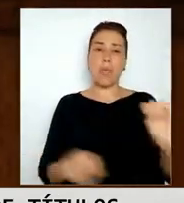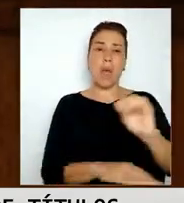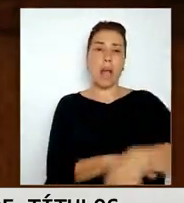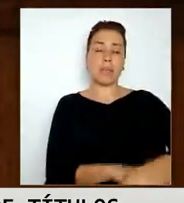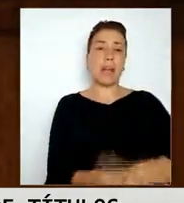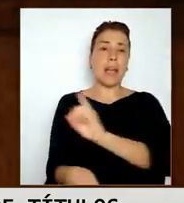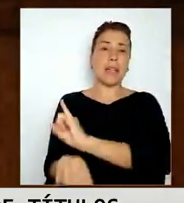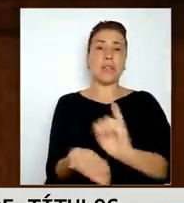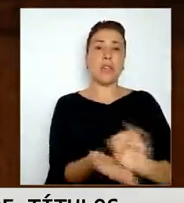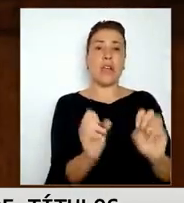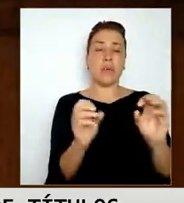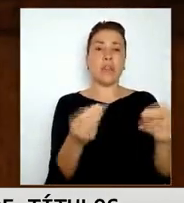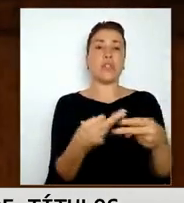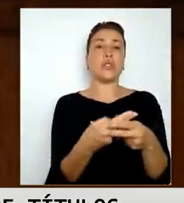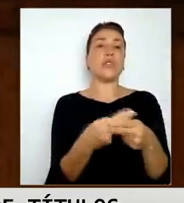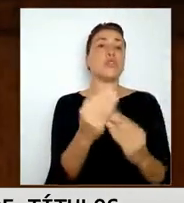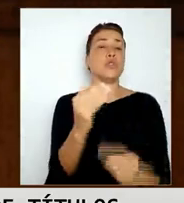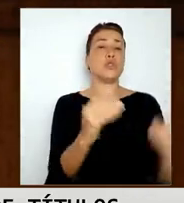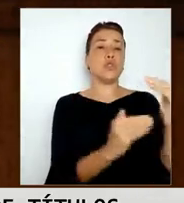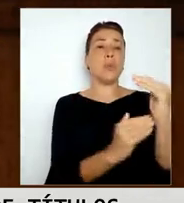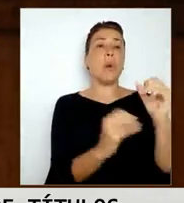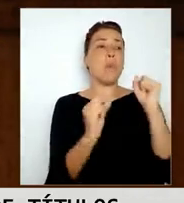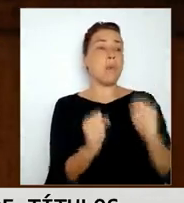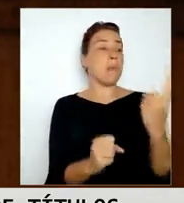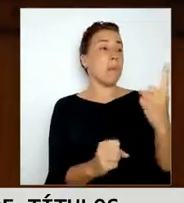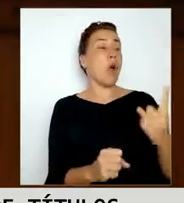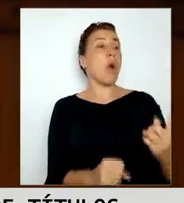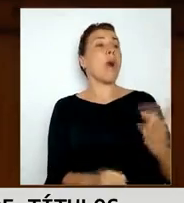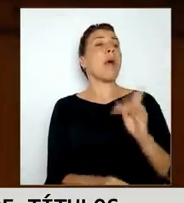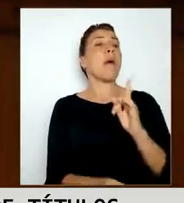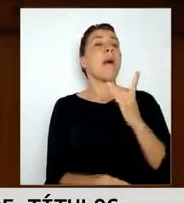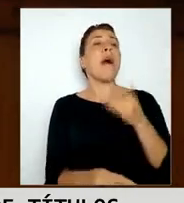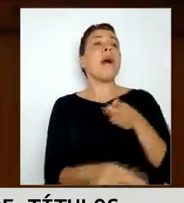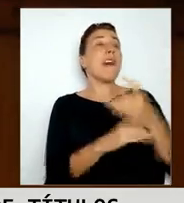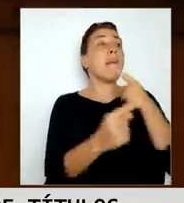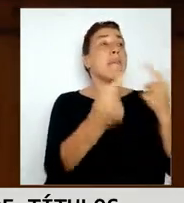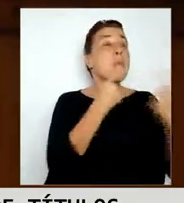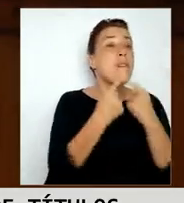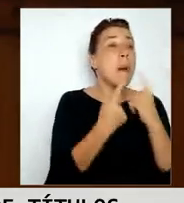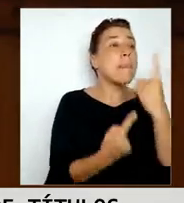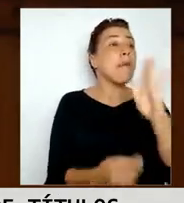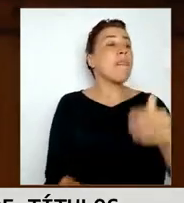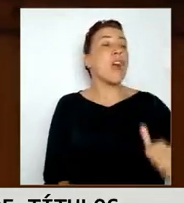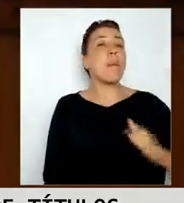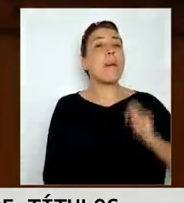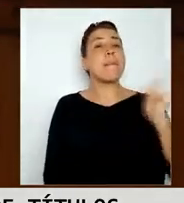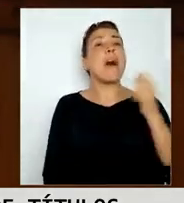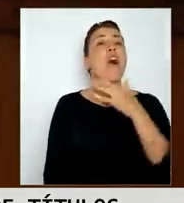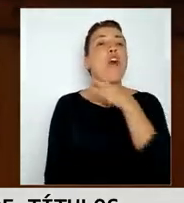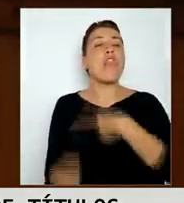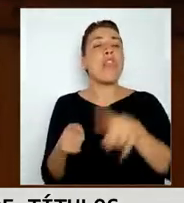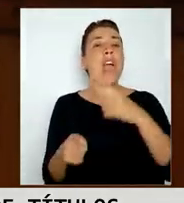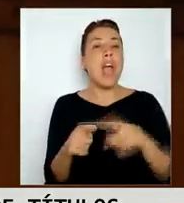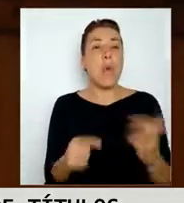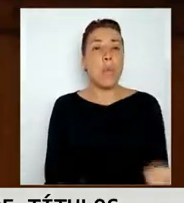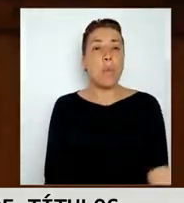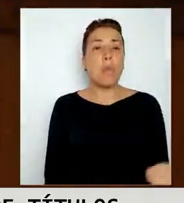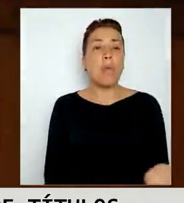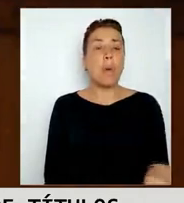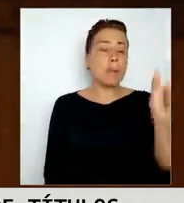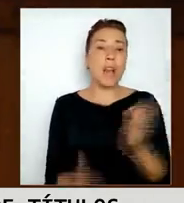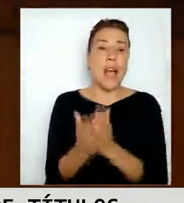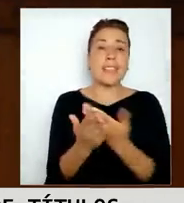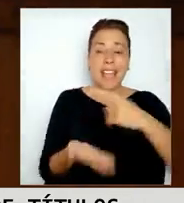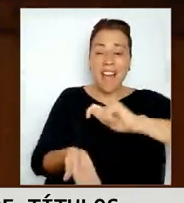superior pudieran condicionar la rendición de evaluaciones al pago de deudas arancelarias a un estudiante que firmó el